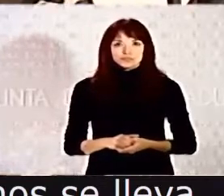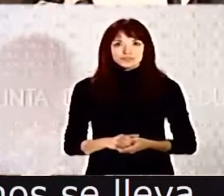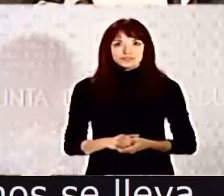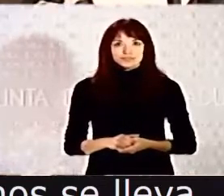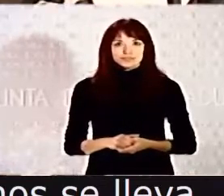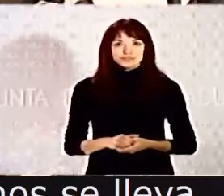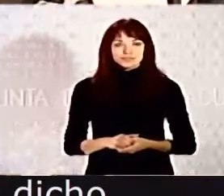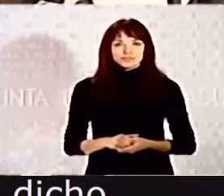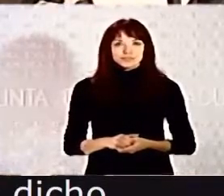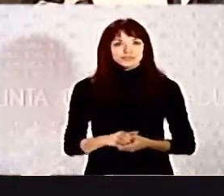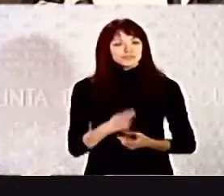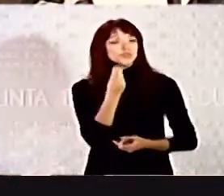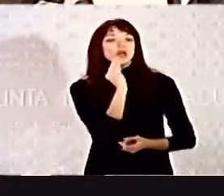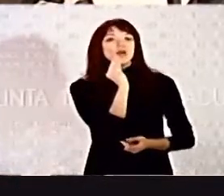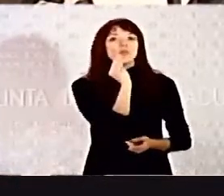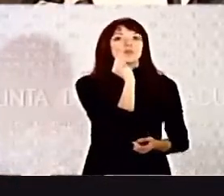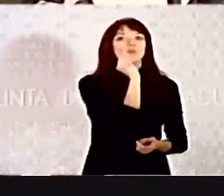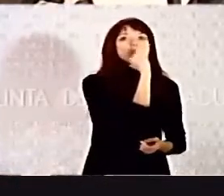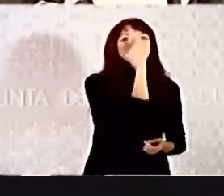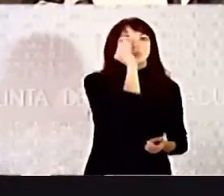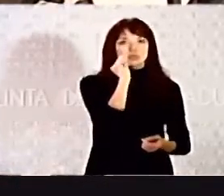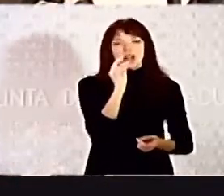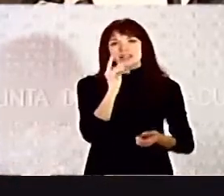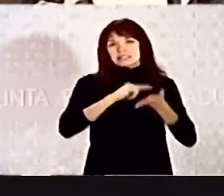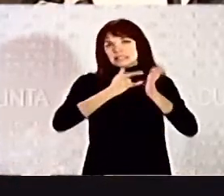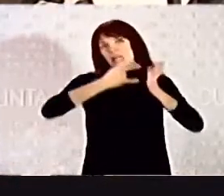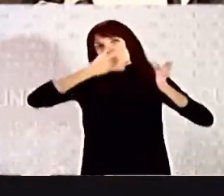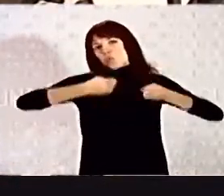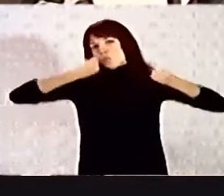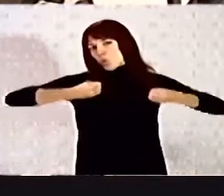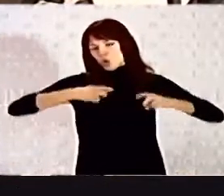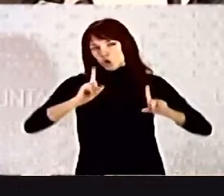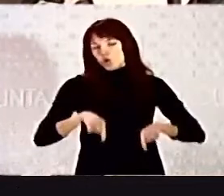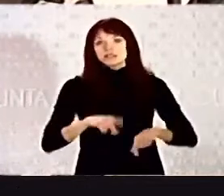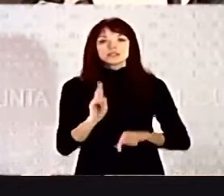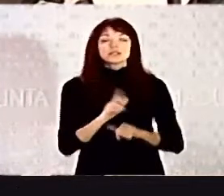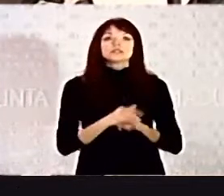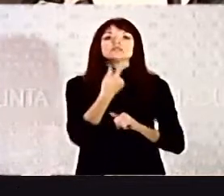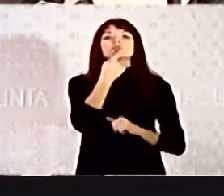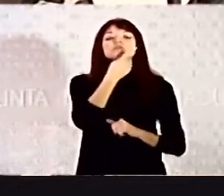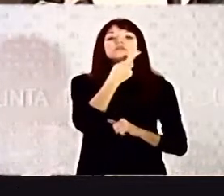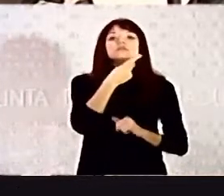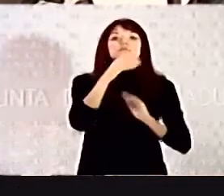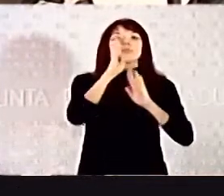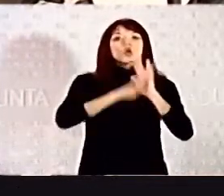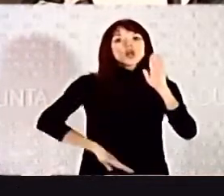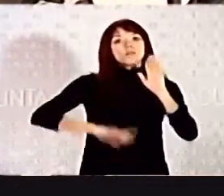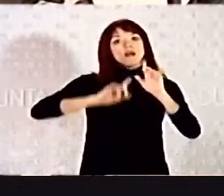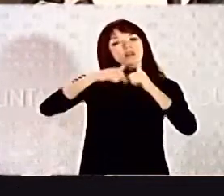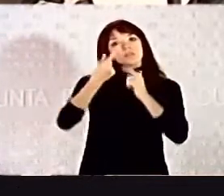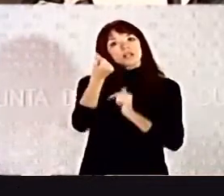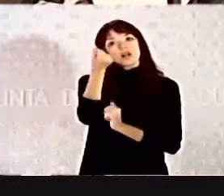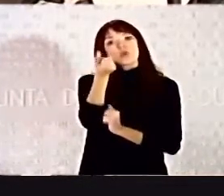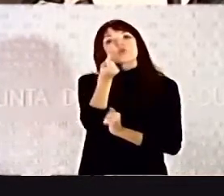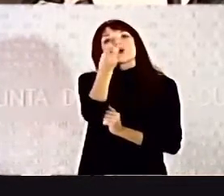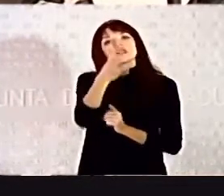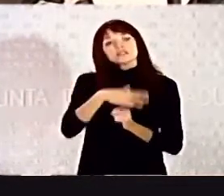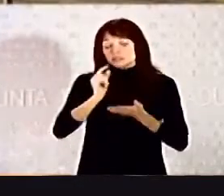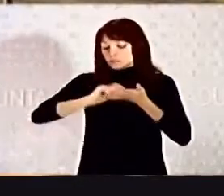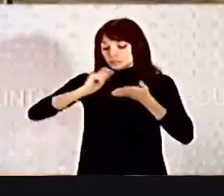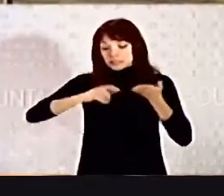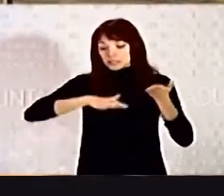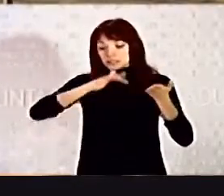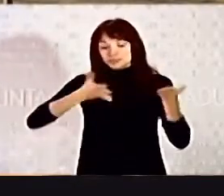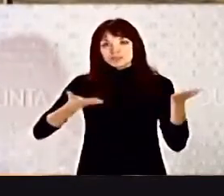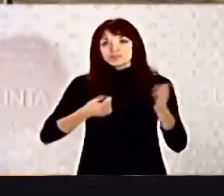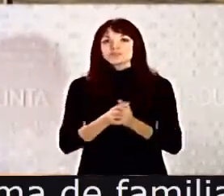Muy bien. Una pregunta sin mucho nivel técnico. Eso. No sé si lo ha dicho. El programa de familia, ¿cuánto está dotado? No he tomado al menos yo nota. El